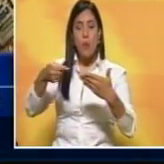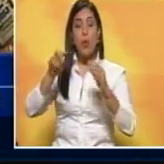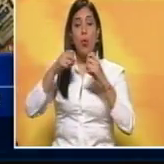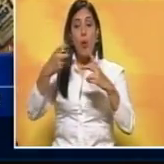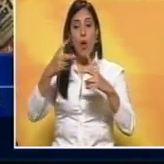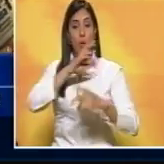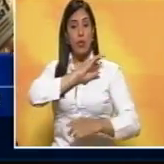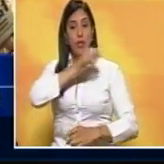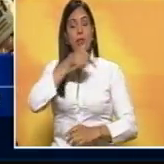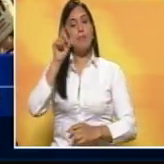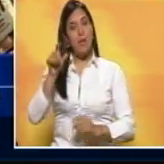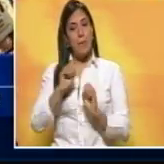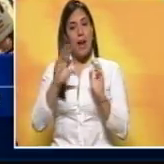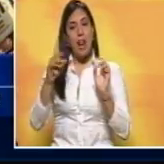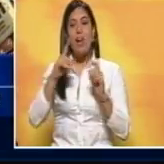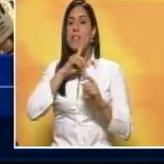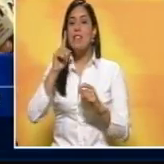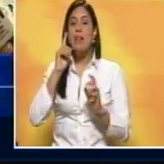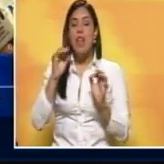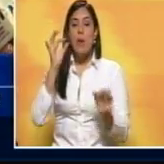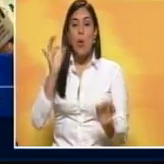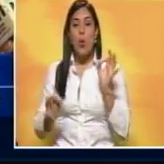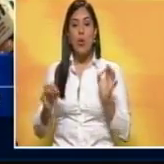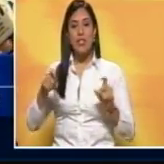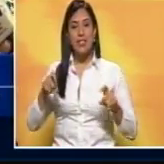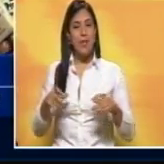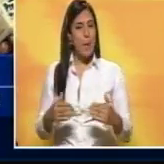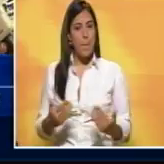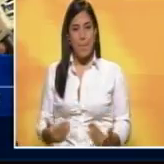de los nuevos rectores y por supuesto de las condiciones justas,